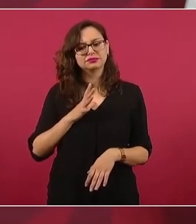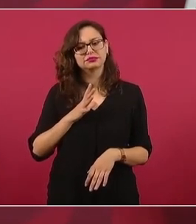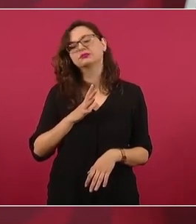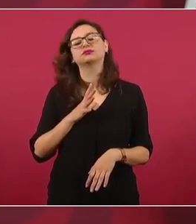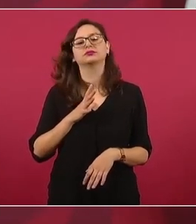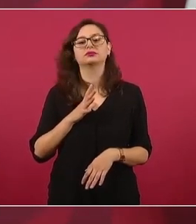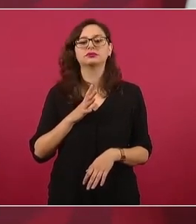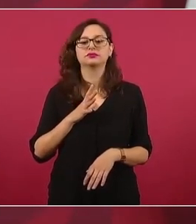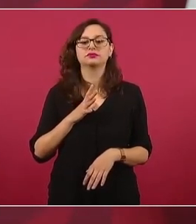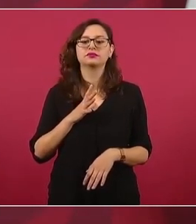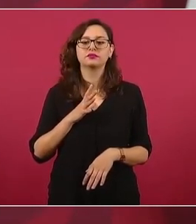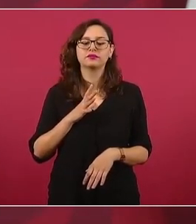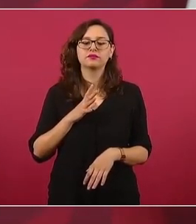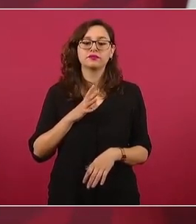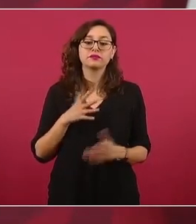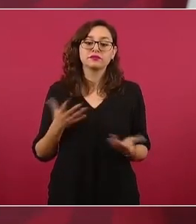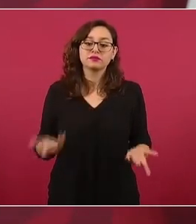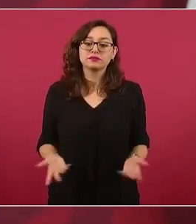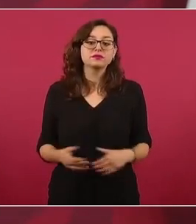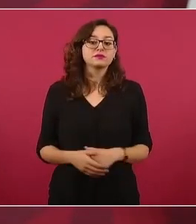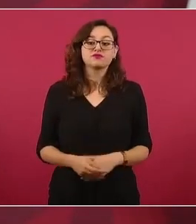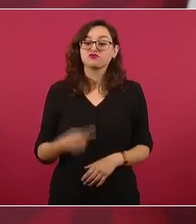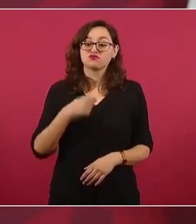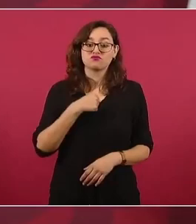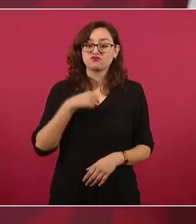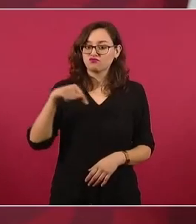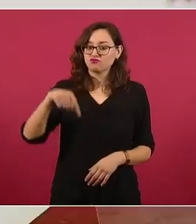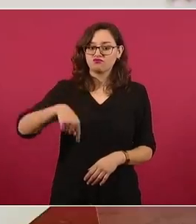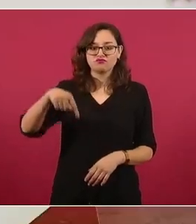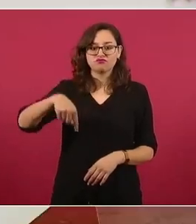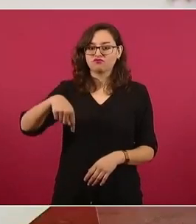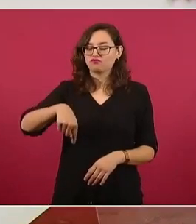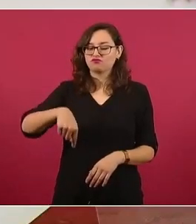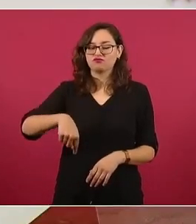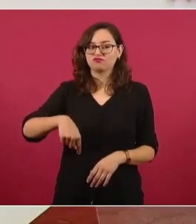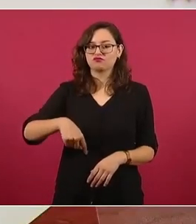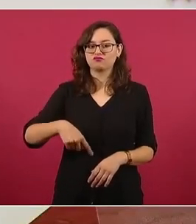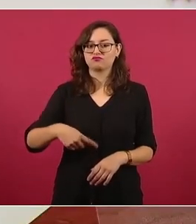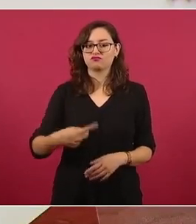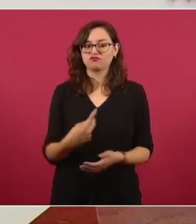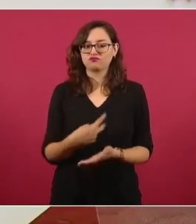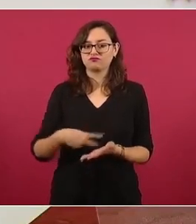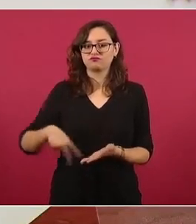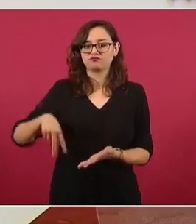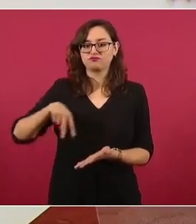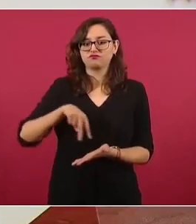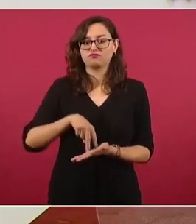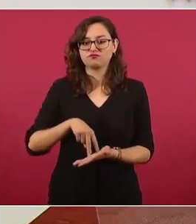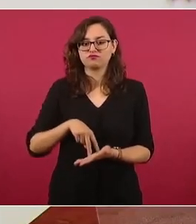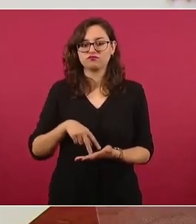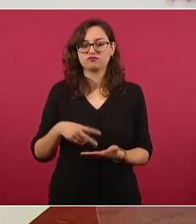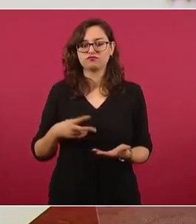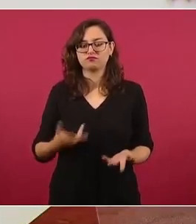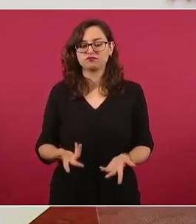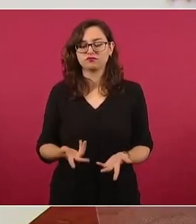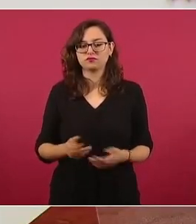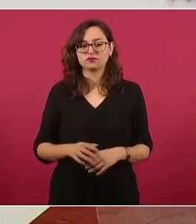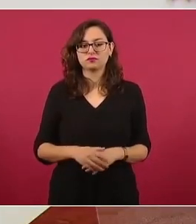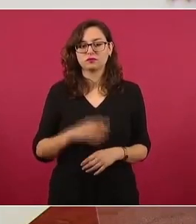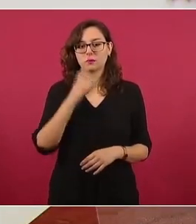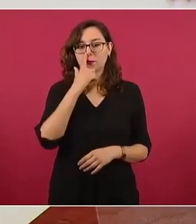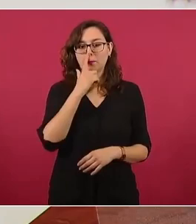Está mal que yo hable aquí de algunos personajes. Es